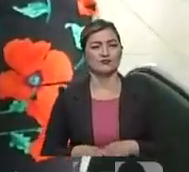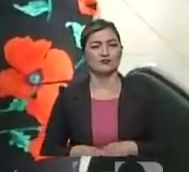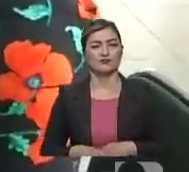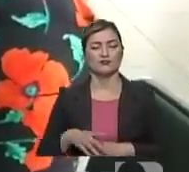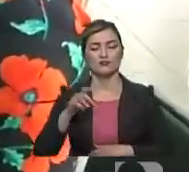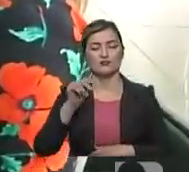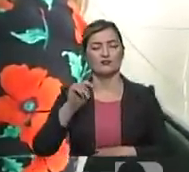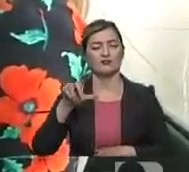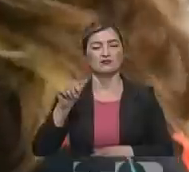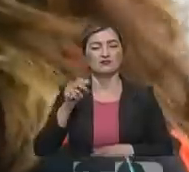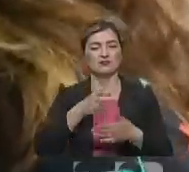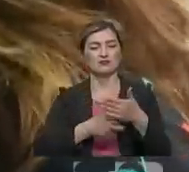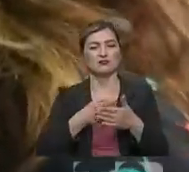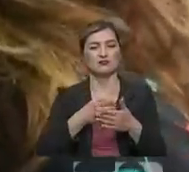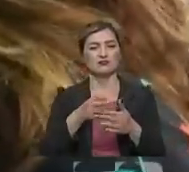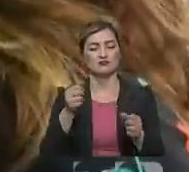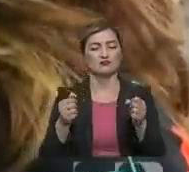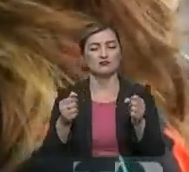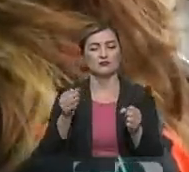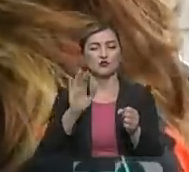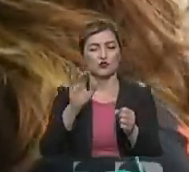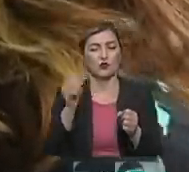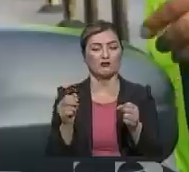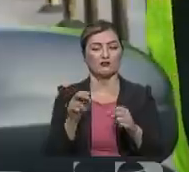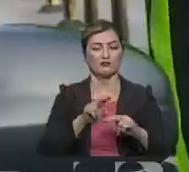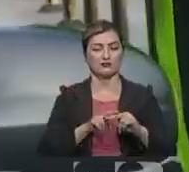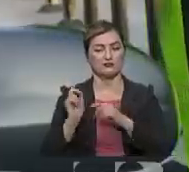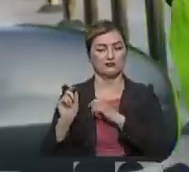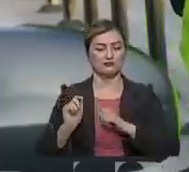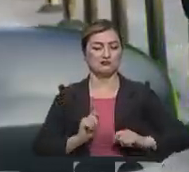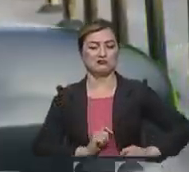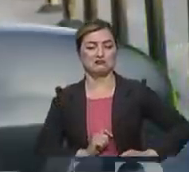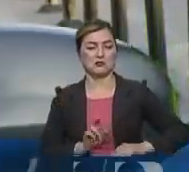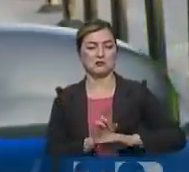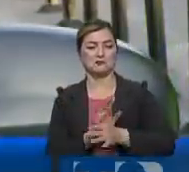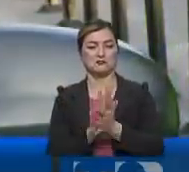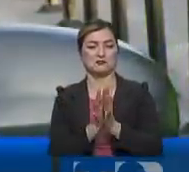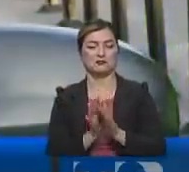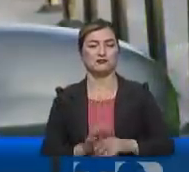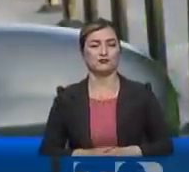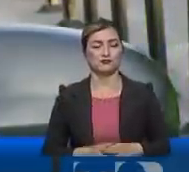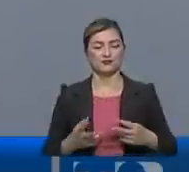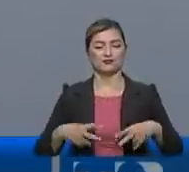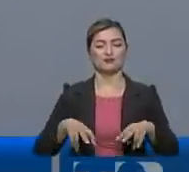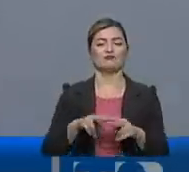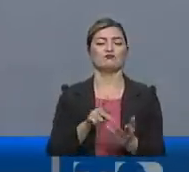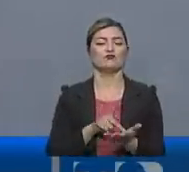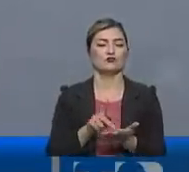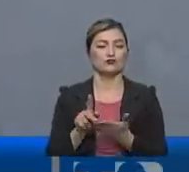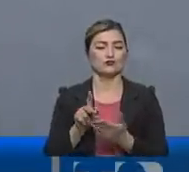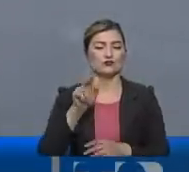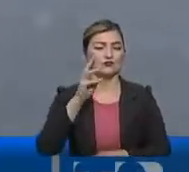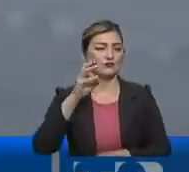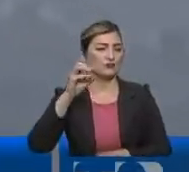Daniela fue multada porque uno de los pasajeros que iba a bordo de su carro no utilizó el cinturón de seguridad. El valor a cancelar por esa infracción es